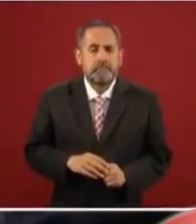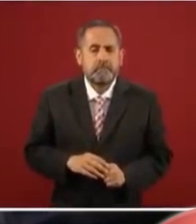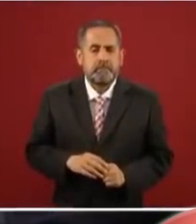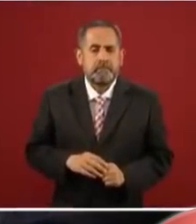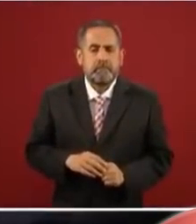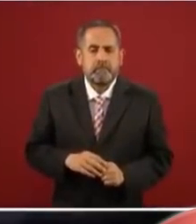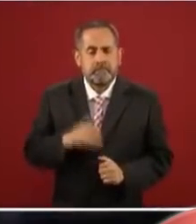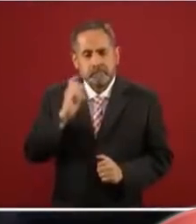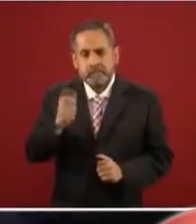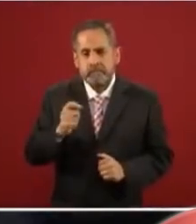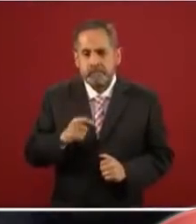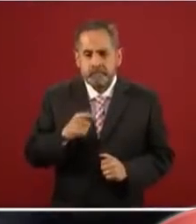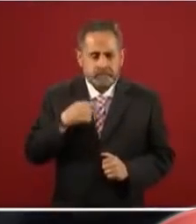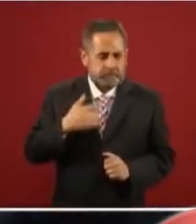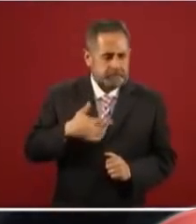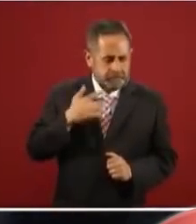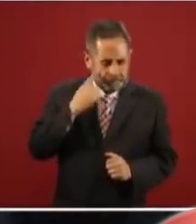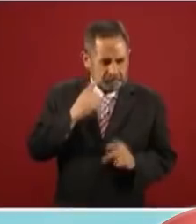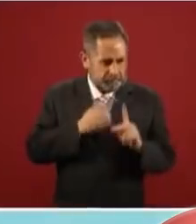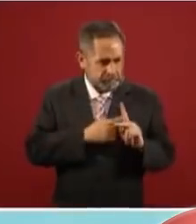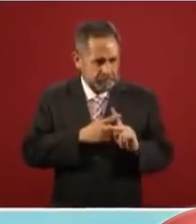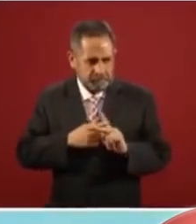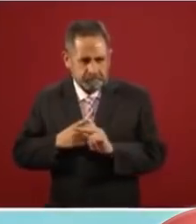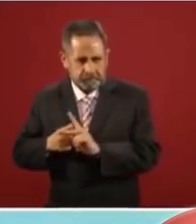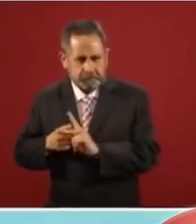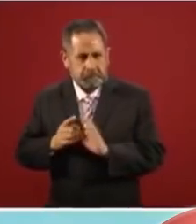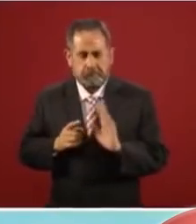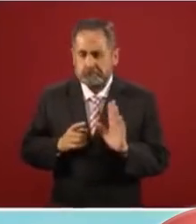O sea, se mide